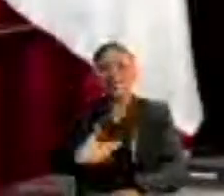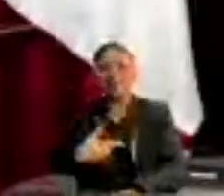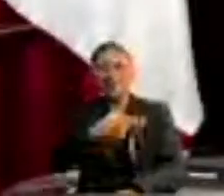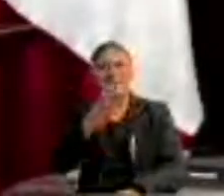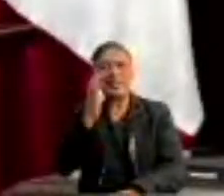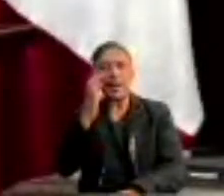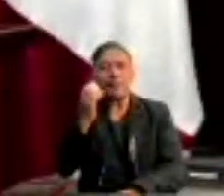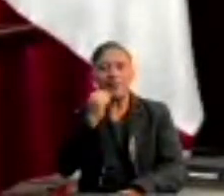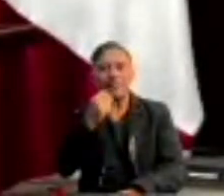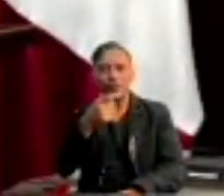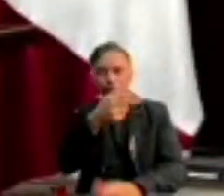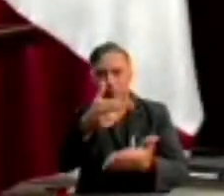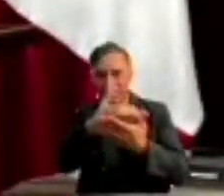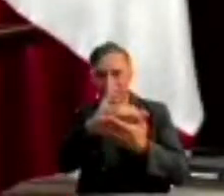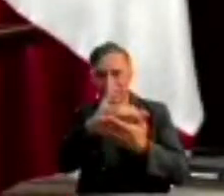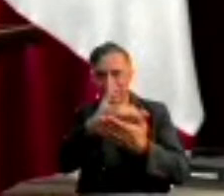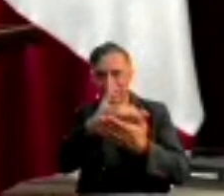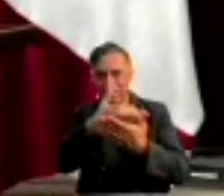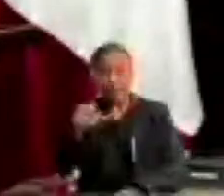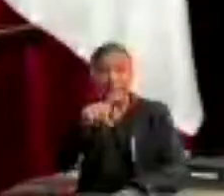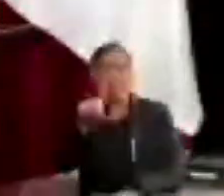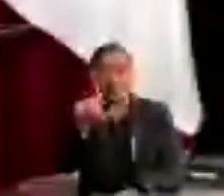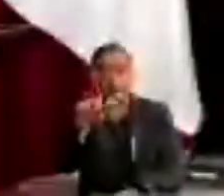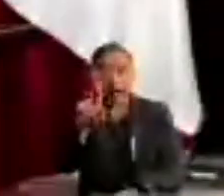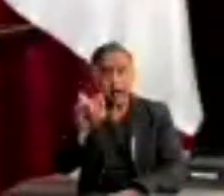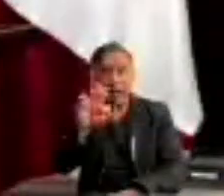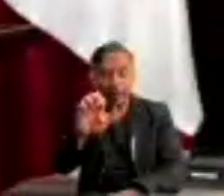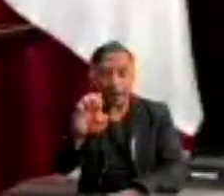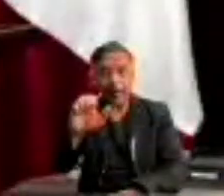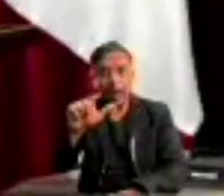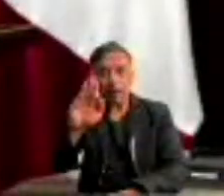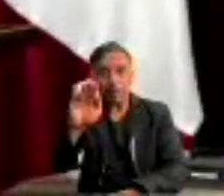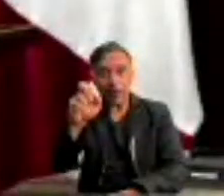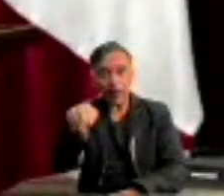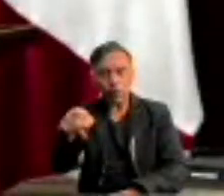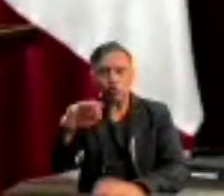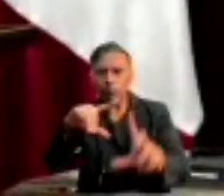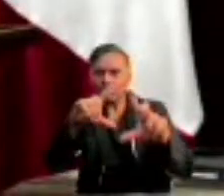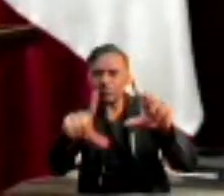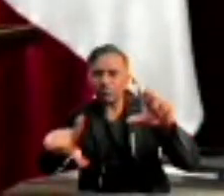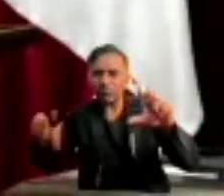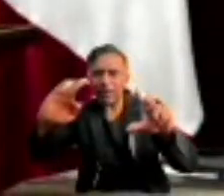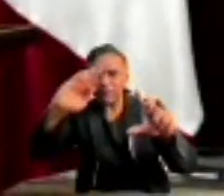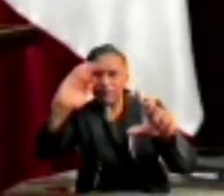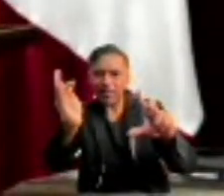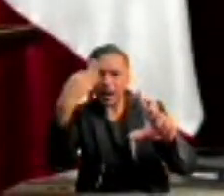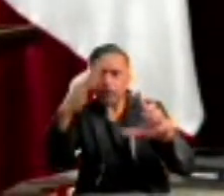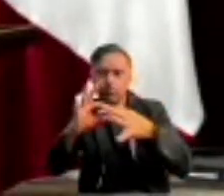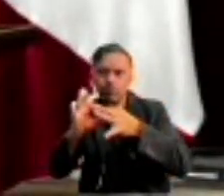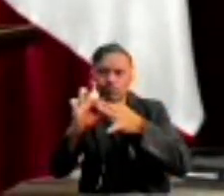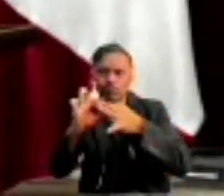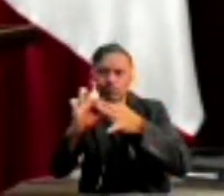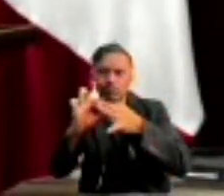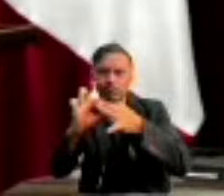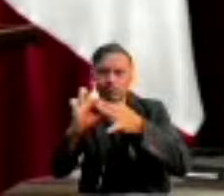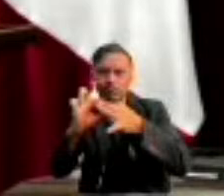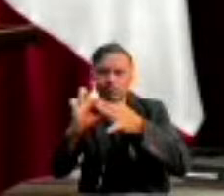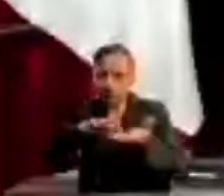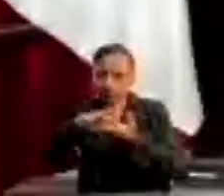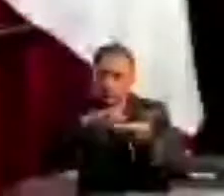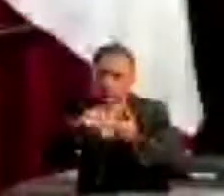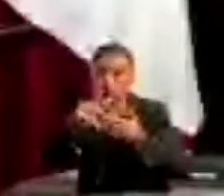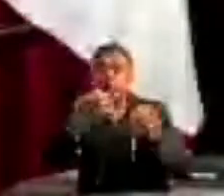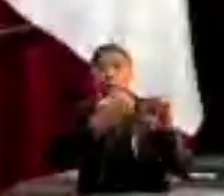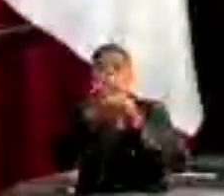Zárate Albarrán fue un impulsor del federalismo, por el cual los estados ejercen su libertad y soberanía en favor de la